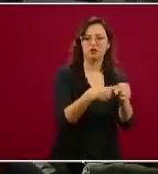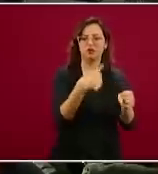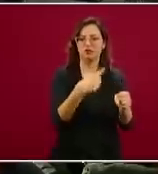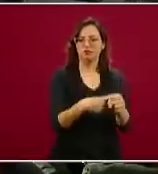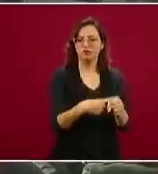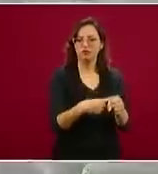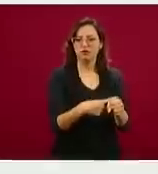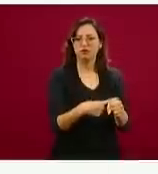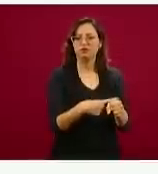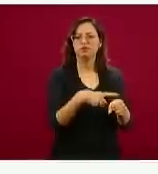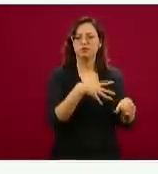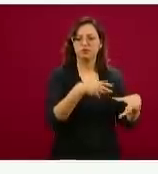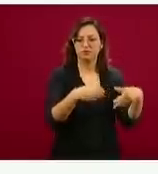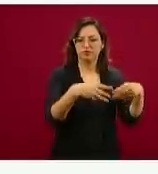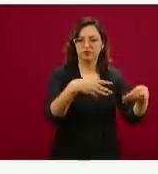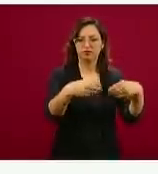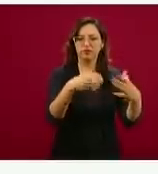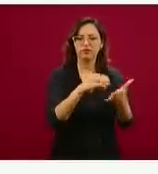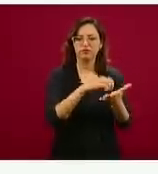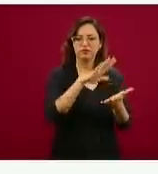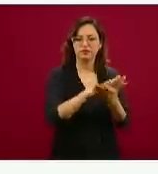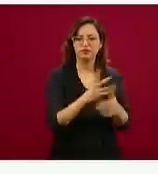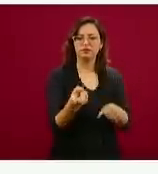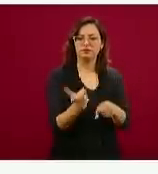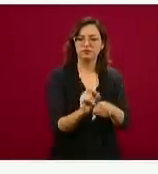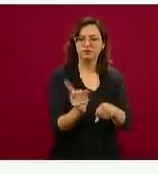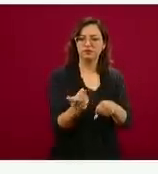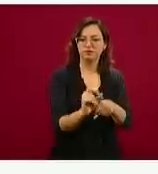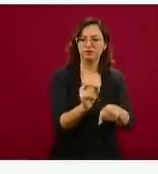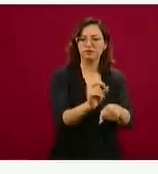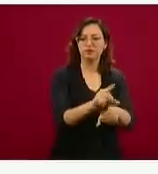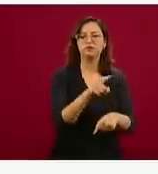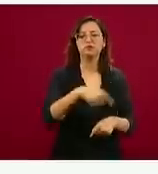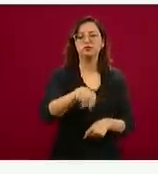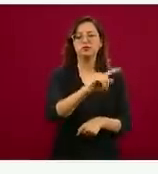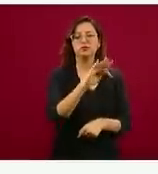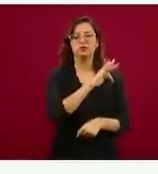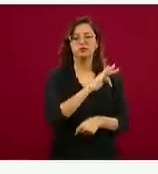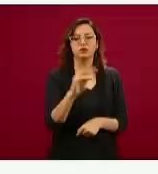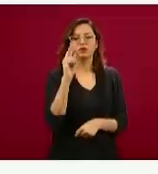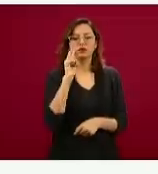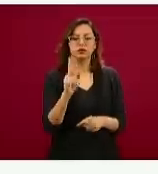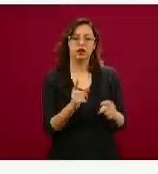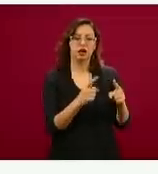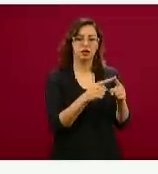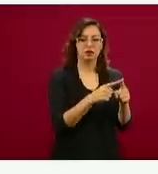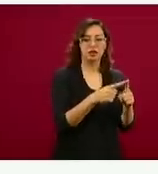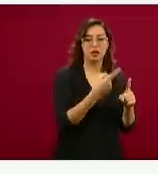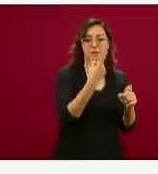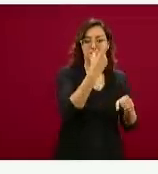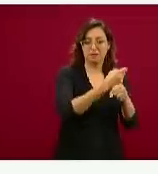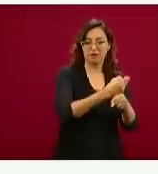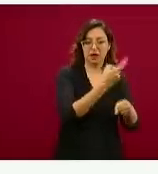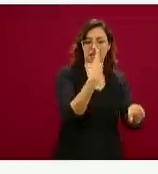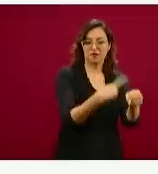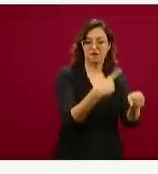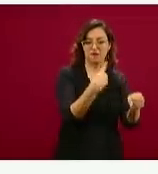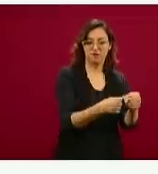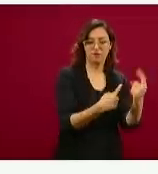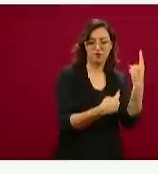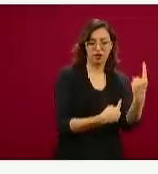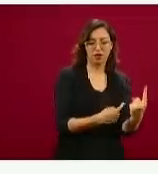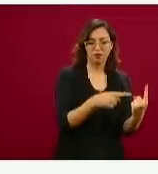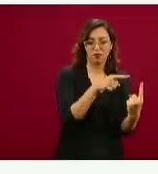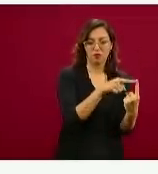casos en esta situación día por día. Lo que pueden ver ustedes es en el extremo el primer caso, y el primer caso en